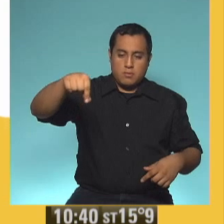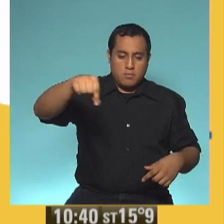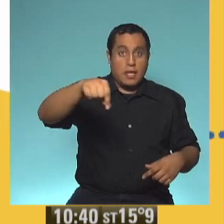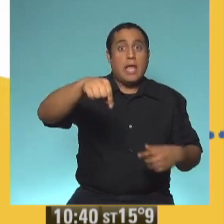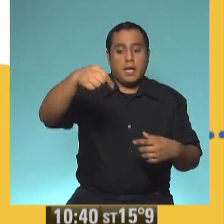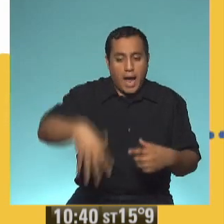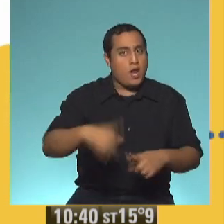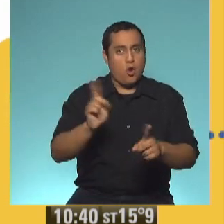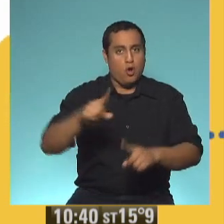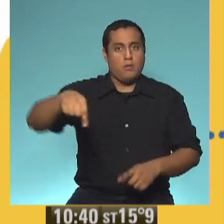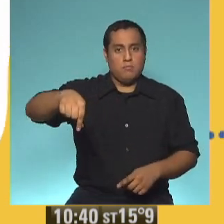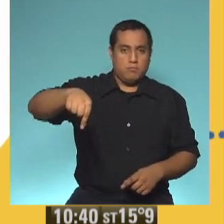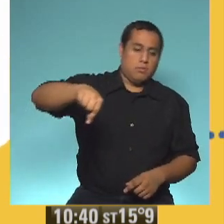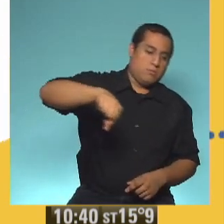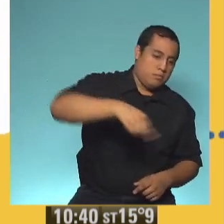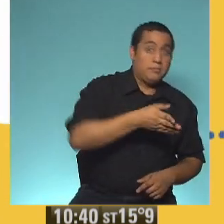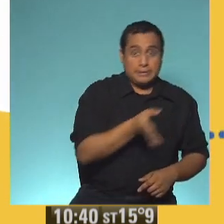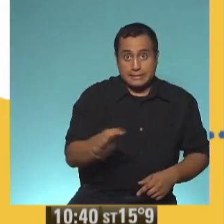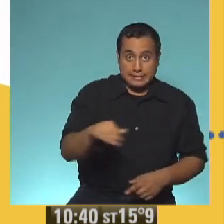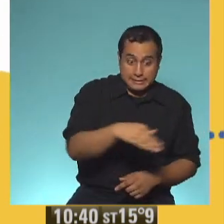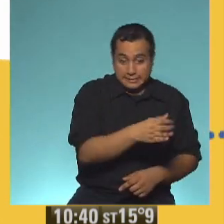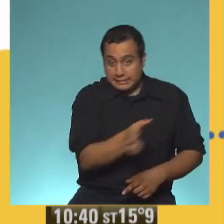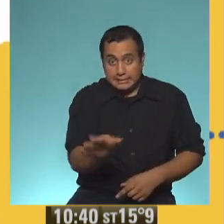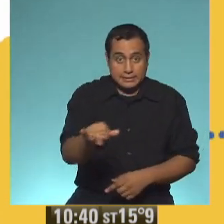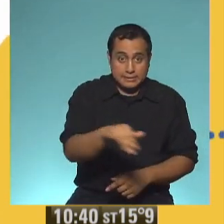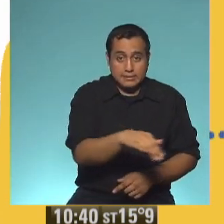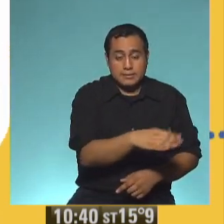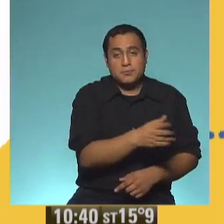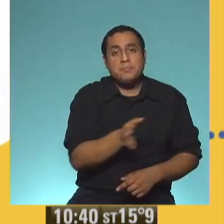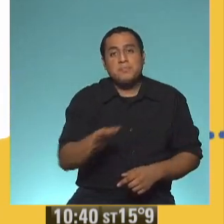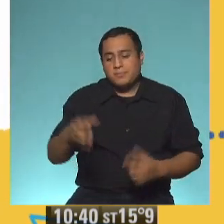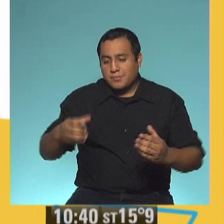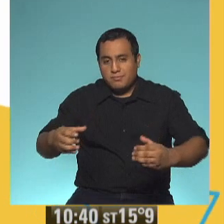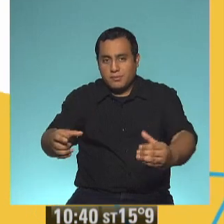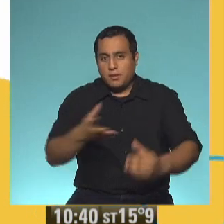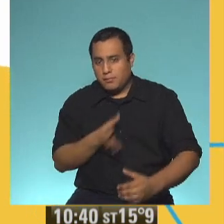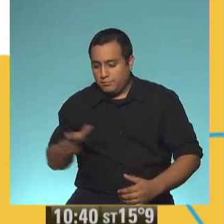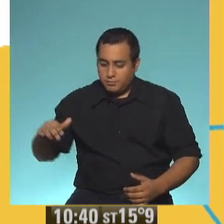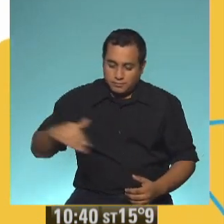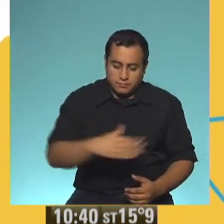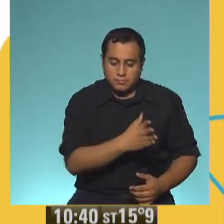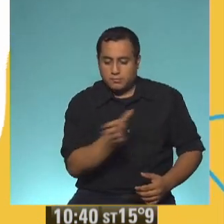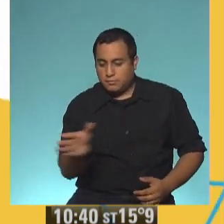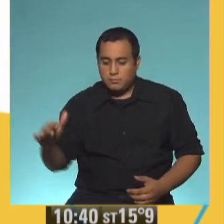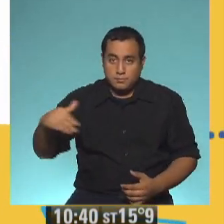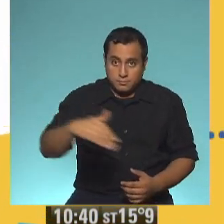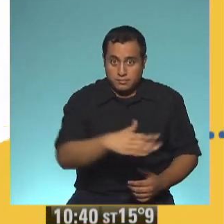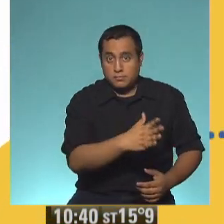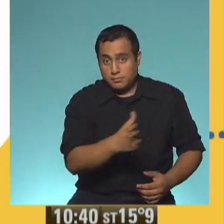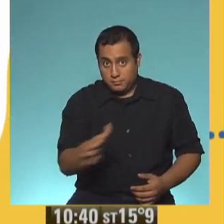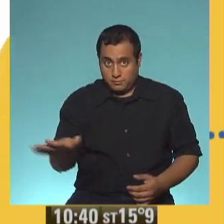voy a pasar por cada uno de los conos donde yo puse las botellas